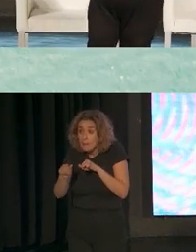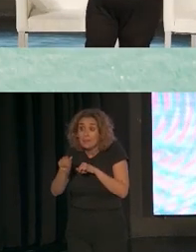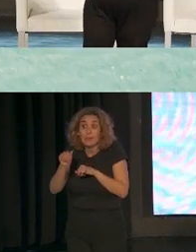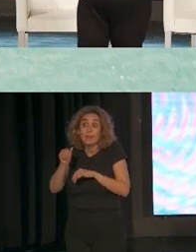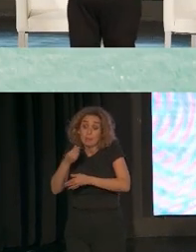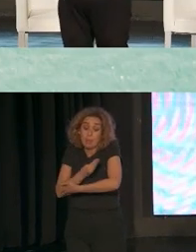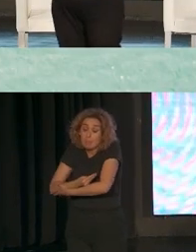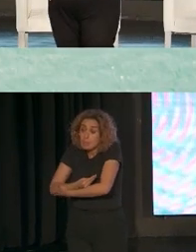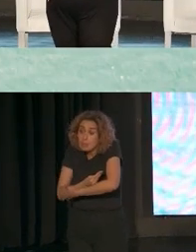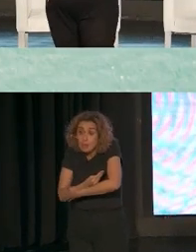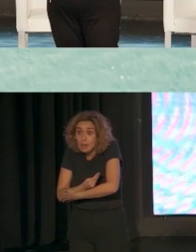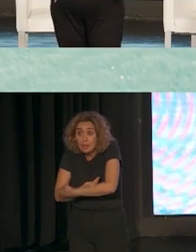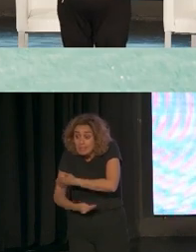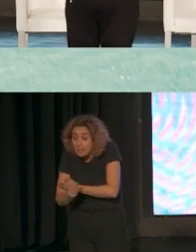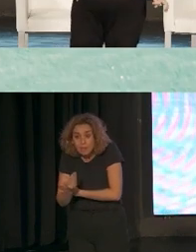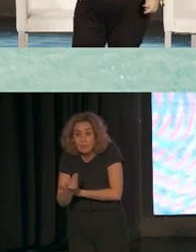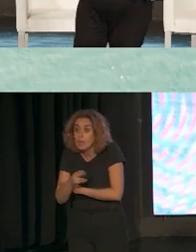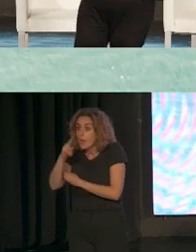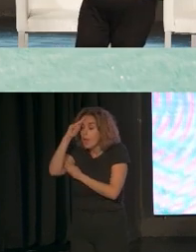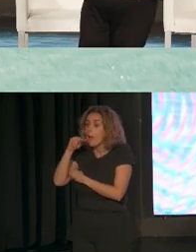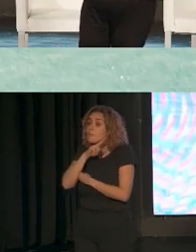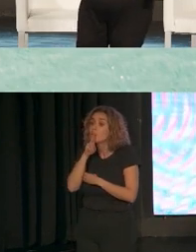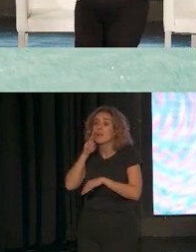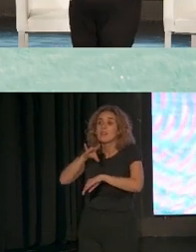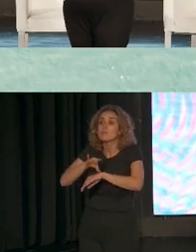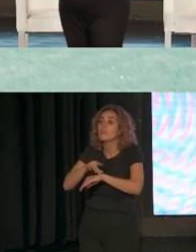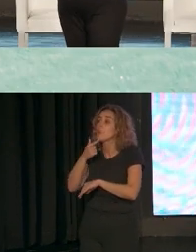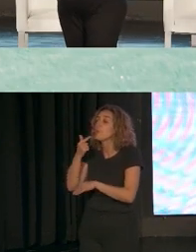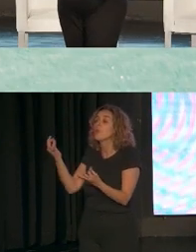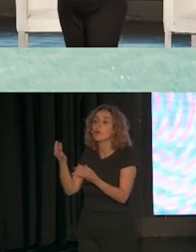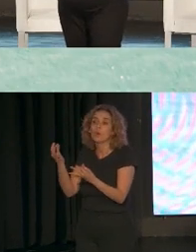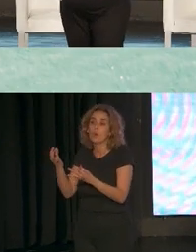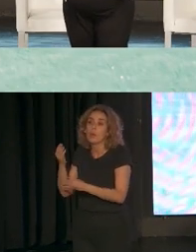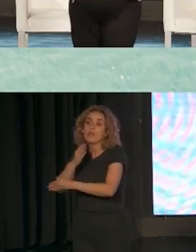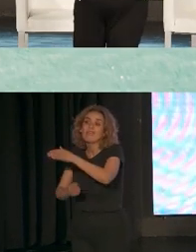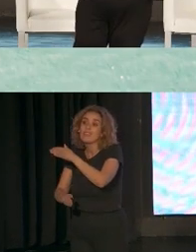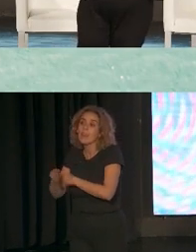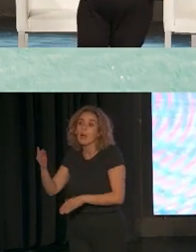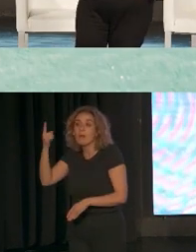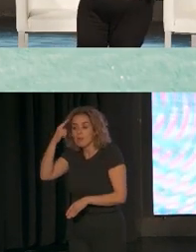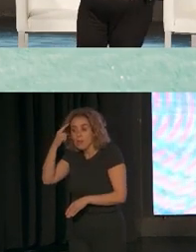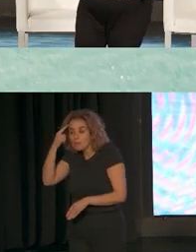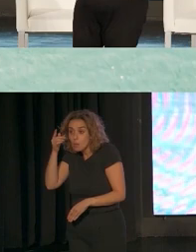nací los médicos les dijeron a mis padres que yo tenía discapacidad